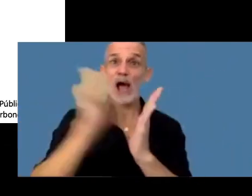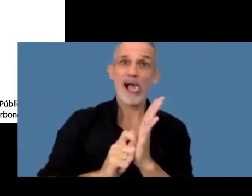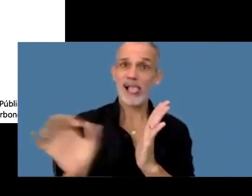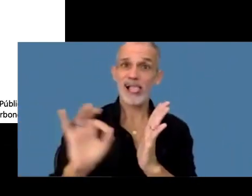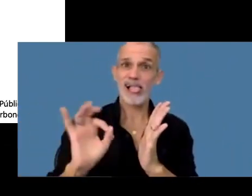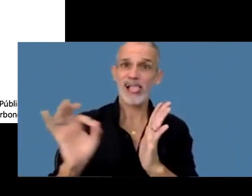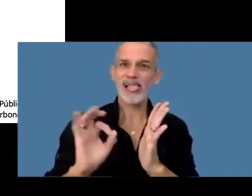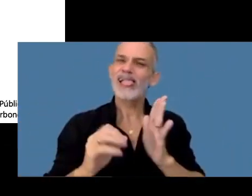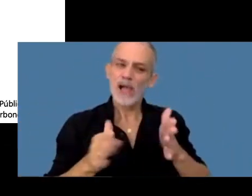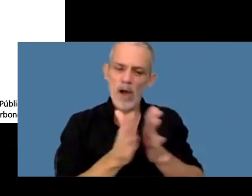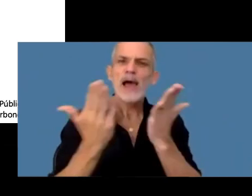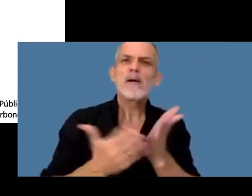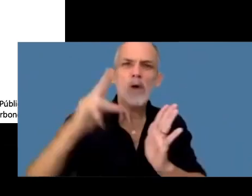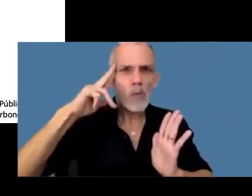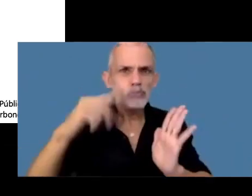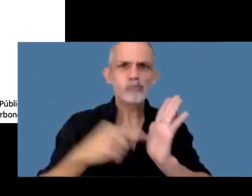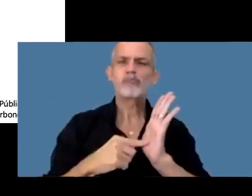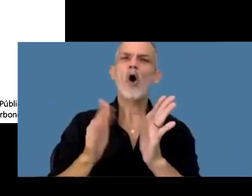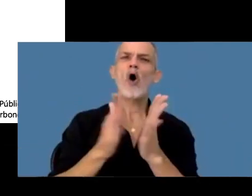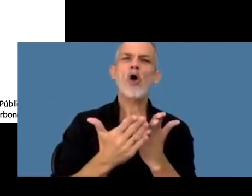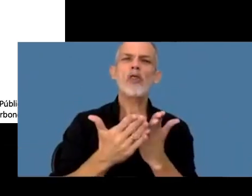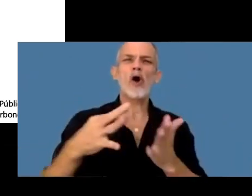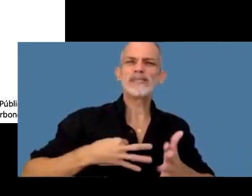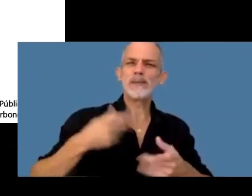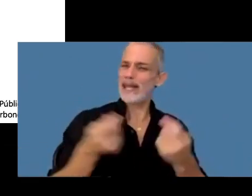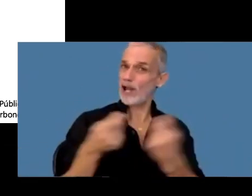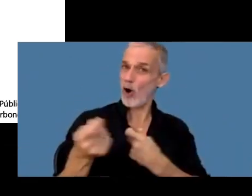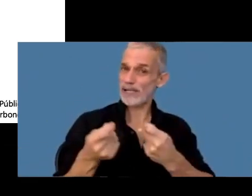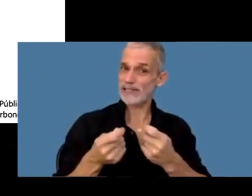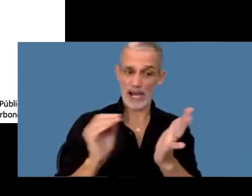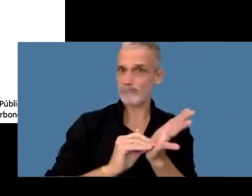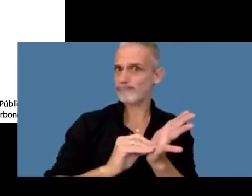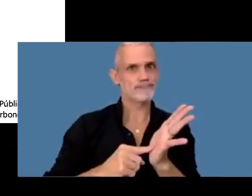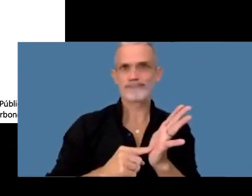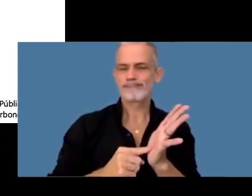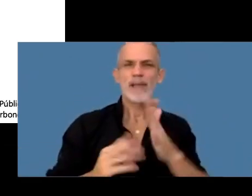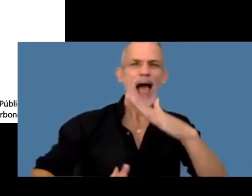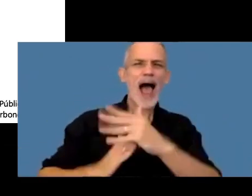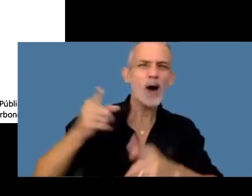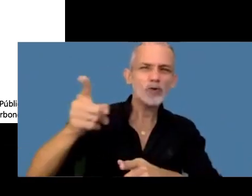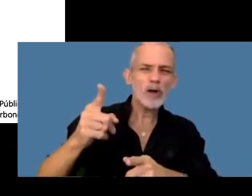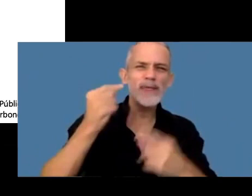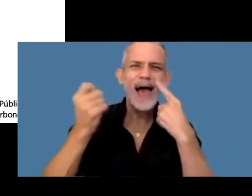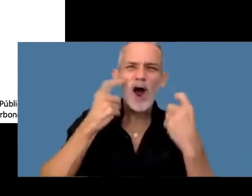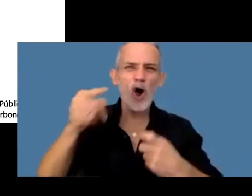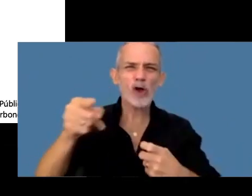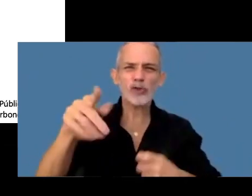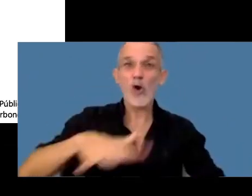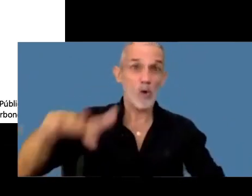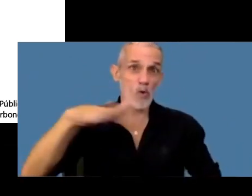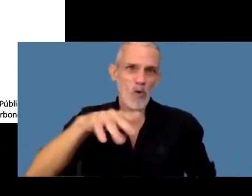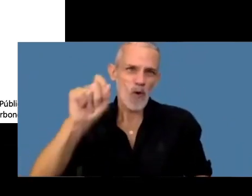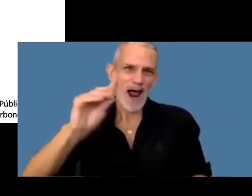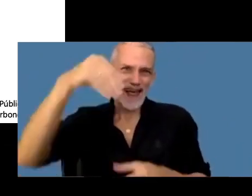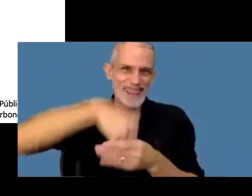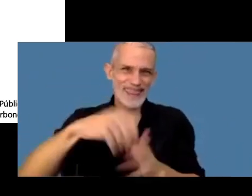Civil y Comercial de la Nación, entonces no está inscrito ante la autoridad de contralor que corresponde a su jurisdicción de incorporación, no